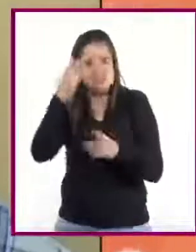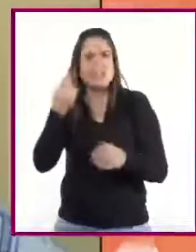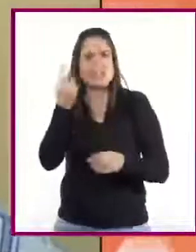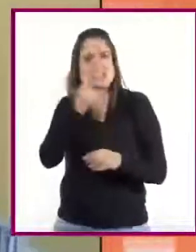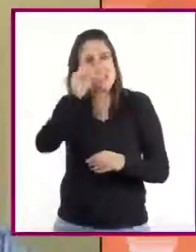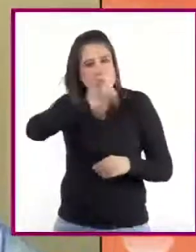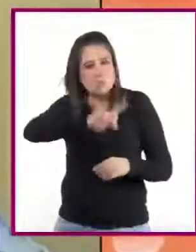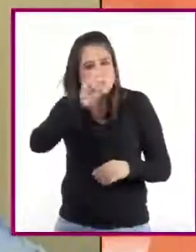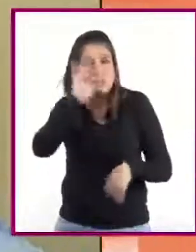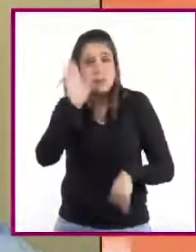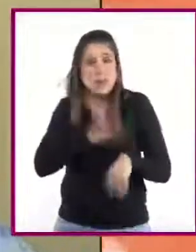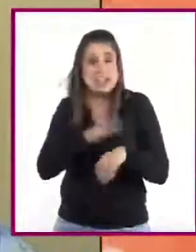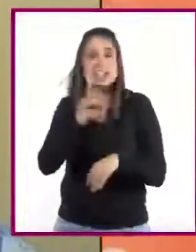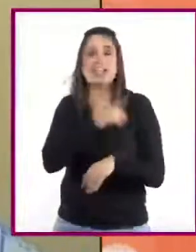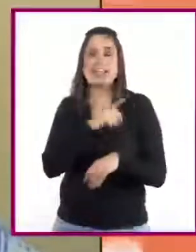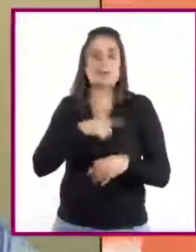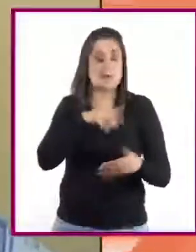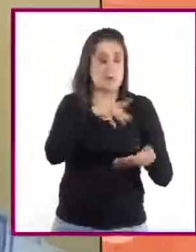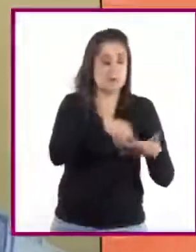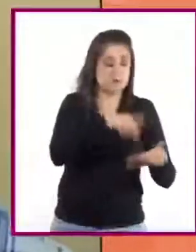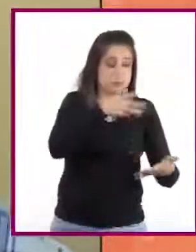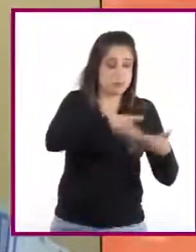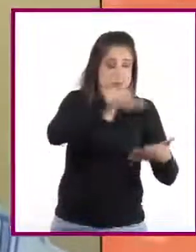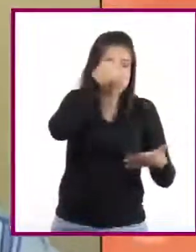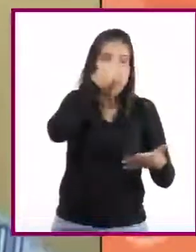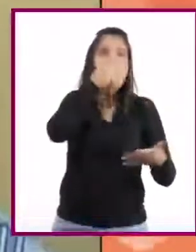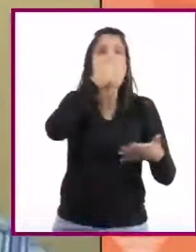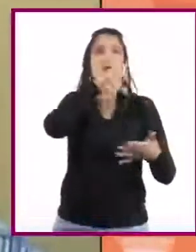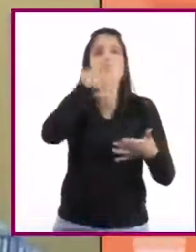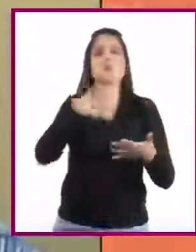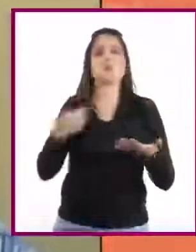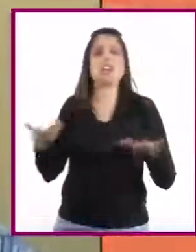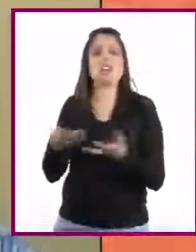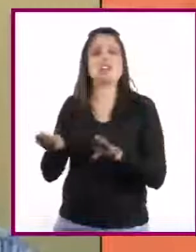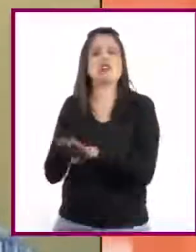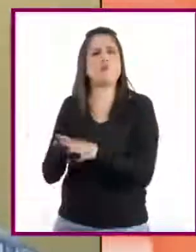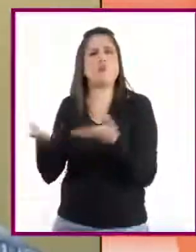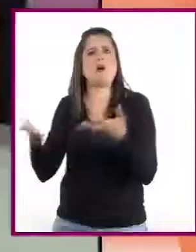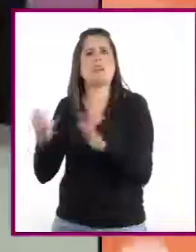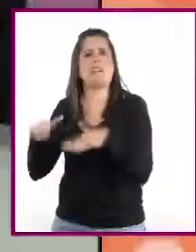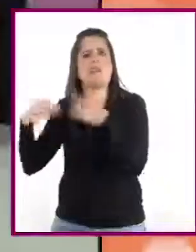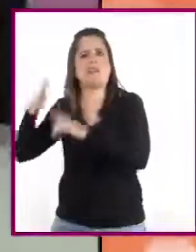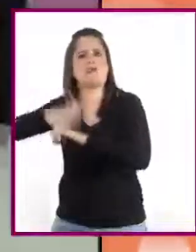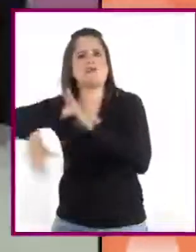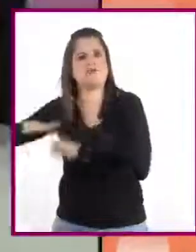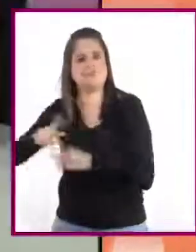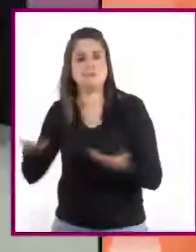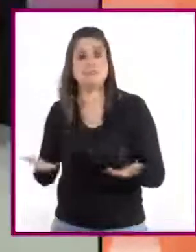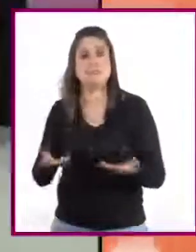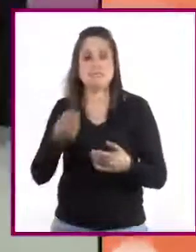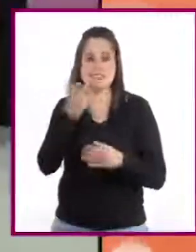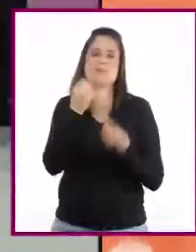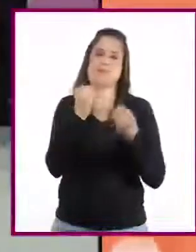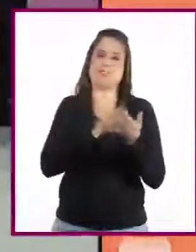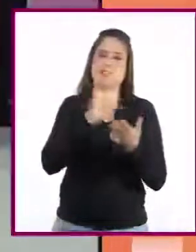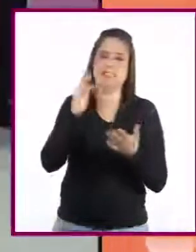lo más factible es saber aplicarlo que aprenderse como tal el artículo. Muchas gracias. Esto fue todo por